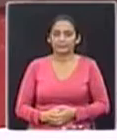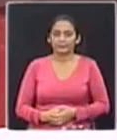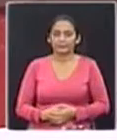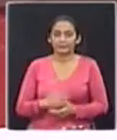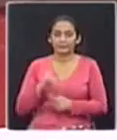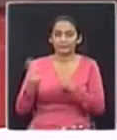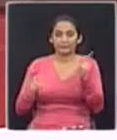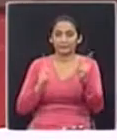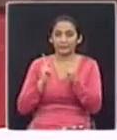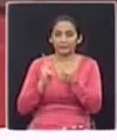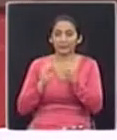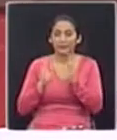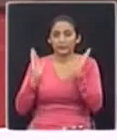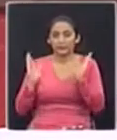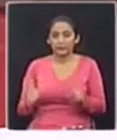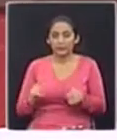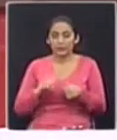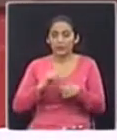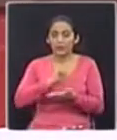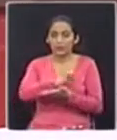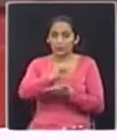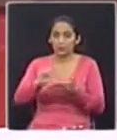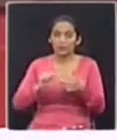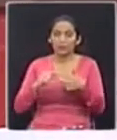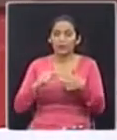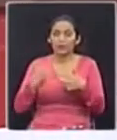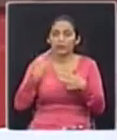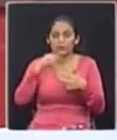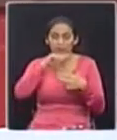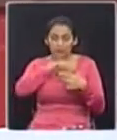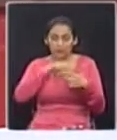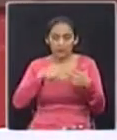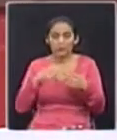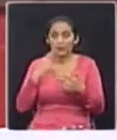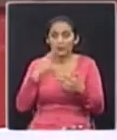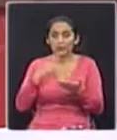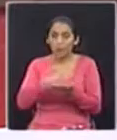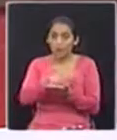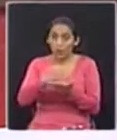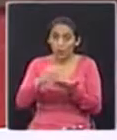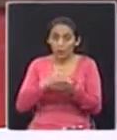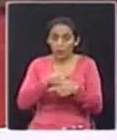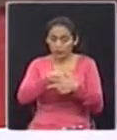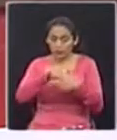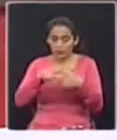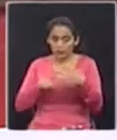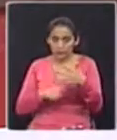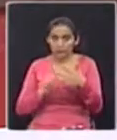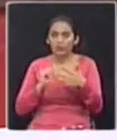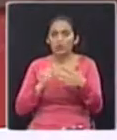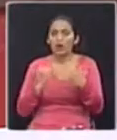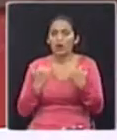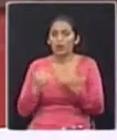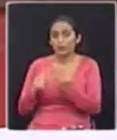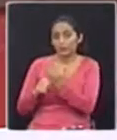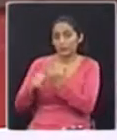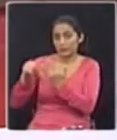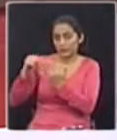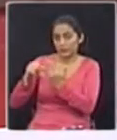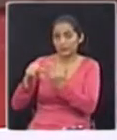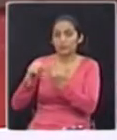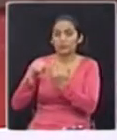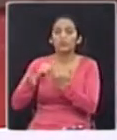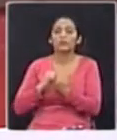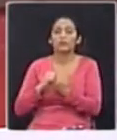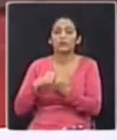Efectos de Azuay, Cañar y El Oro, Paul Carrasco, Santiago Correa y Esteban Quiroga respectivamente, entregaron al ministro de Transporte y